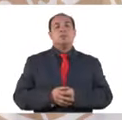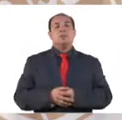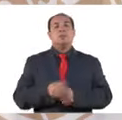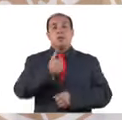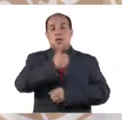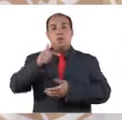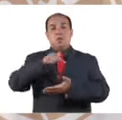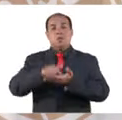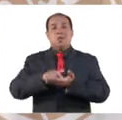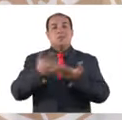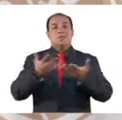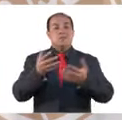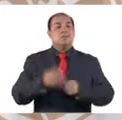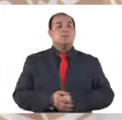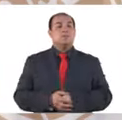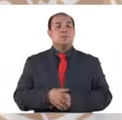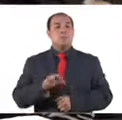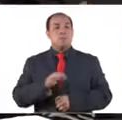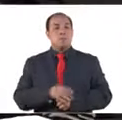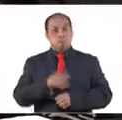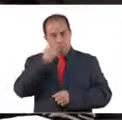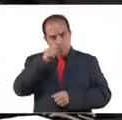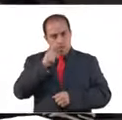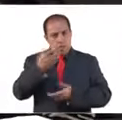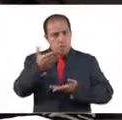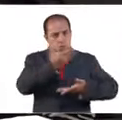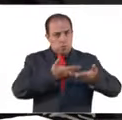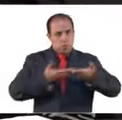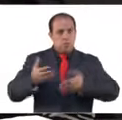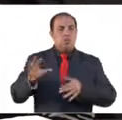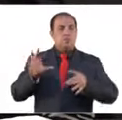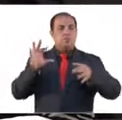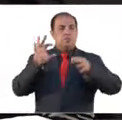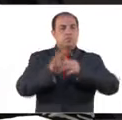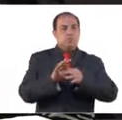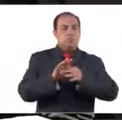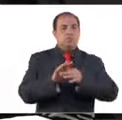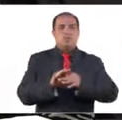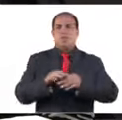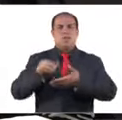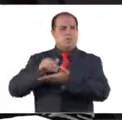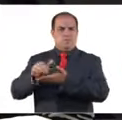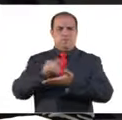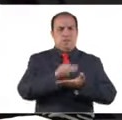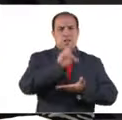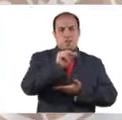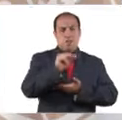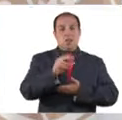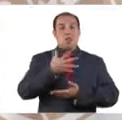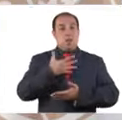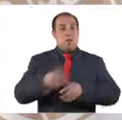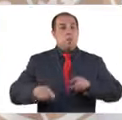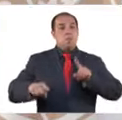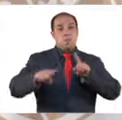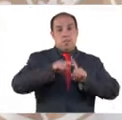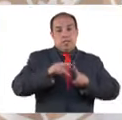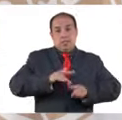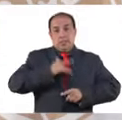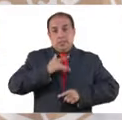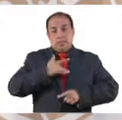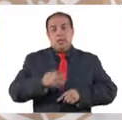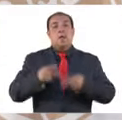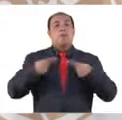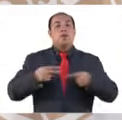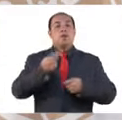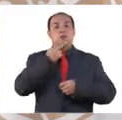implementa, justamente para lograr esta convivencia, que es una convivencia que en realidad no es excluyente, sino que al revés es de suma positiva para todos los que usamos la